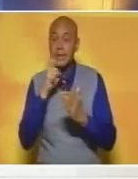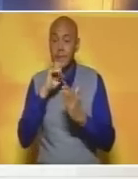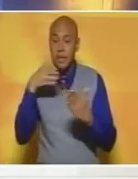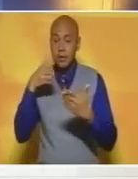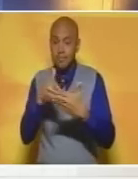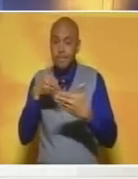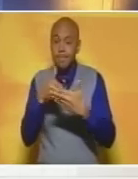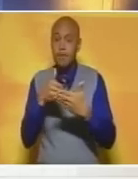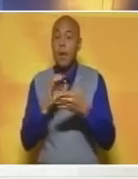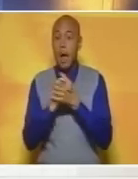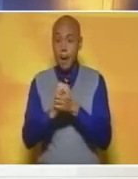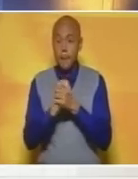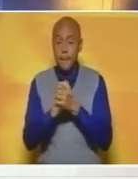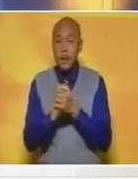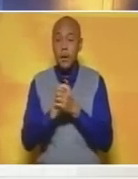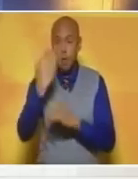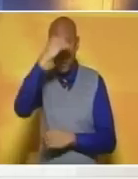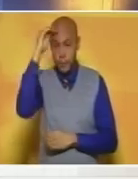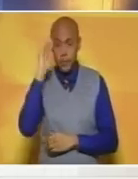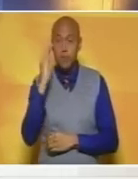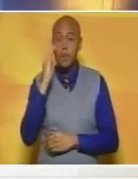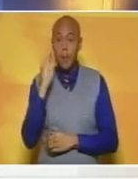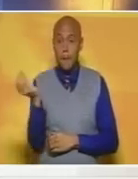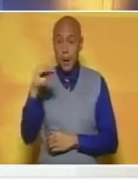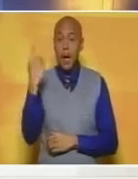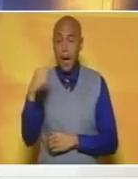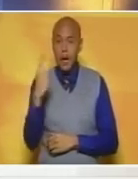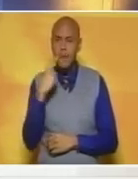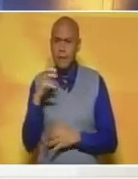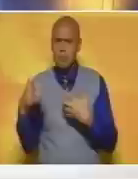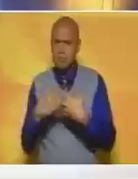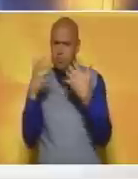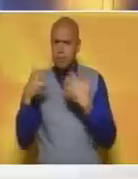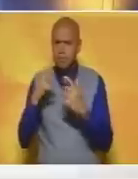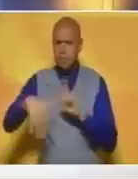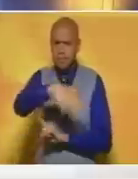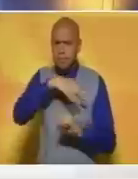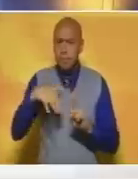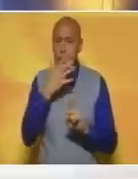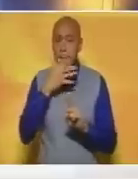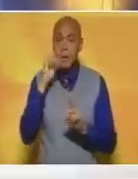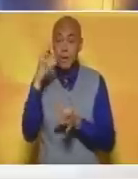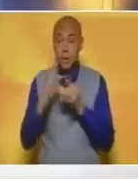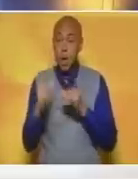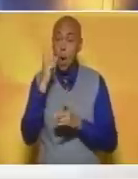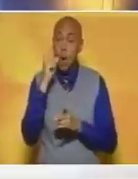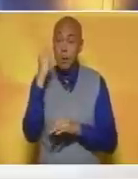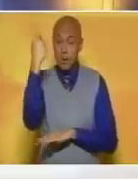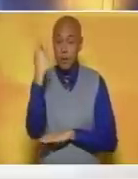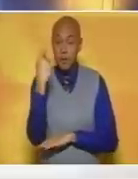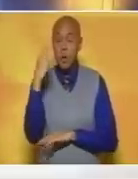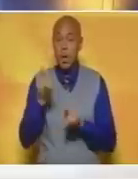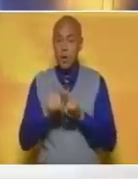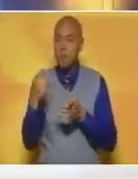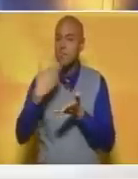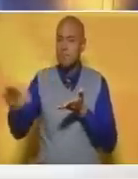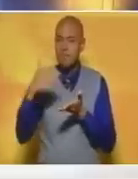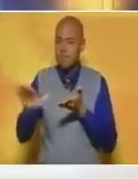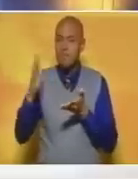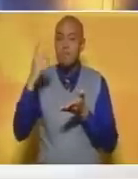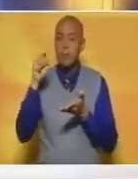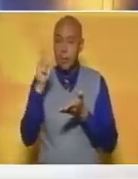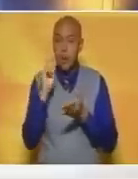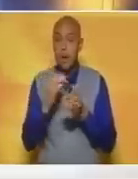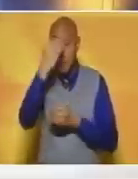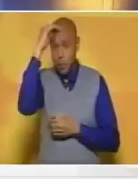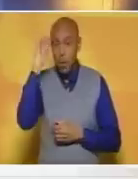acceso. Nuestro compañero Manuel Covela nos comenta que se registraron hechos irregulares y que los diputados fueron obligados a desalojar el lugar. Buenas